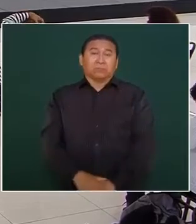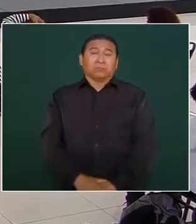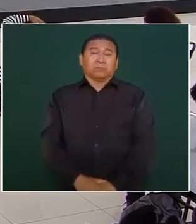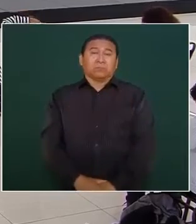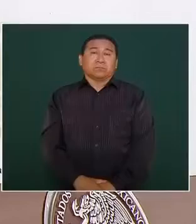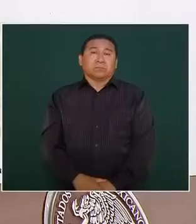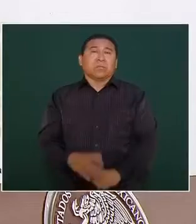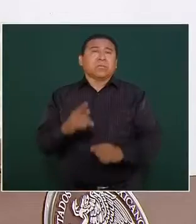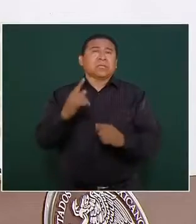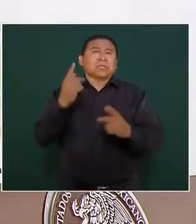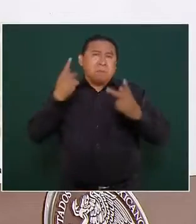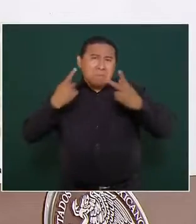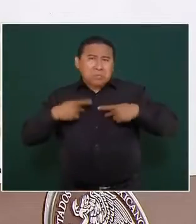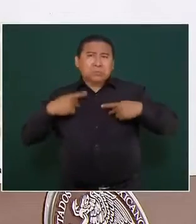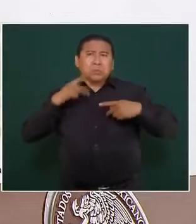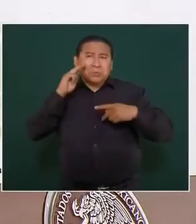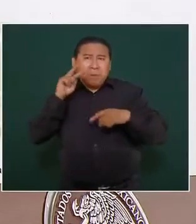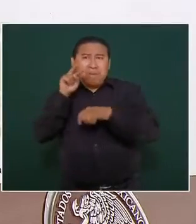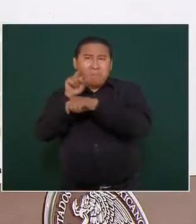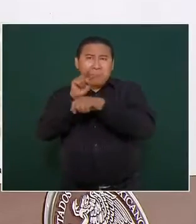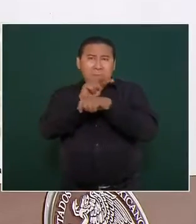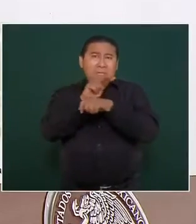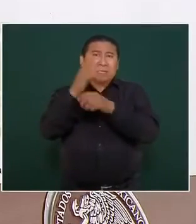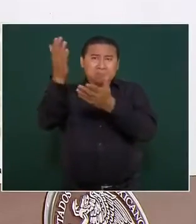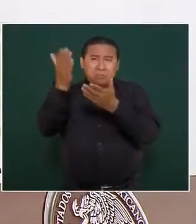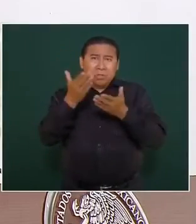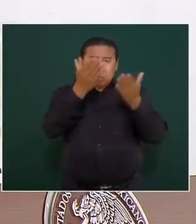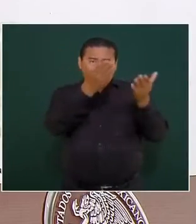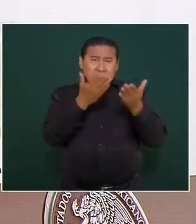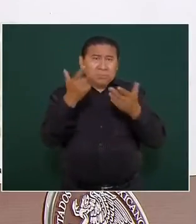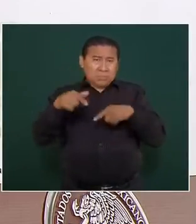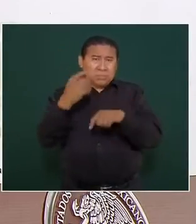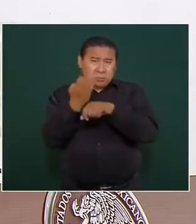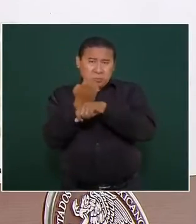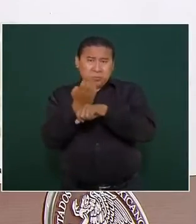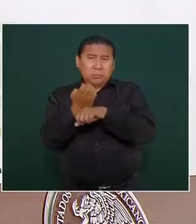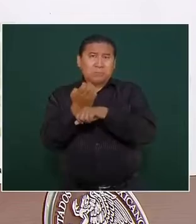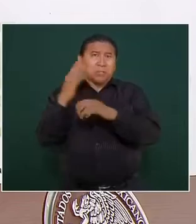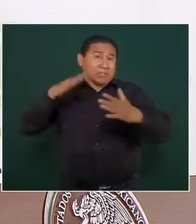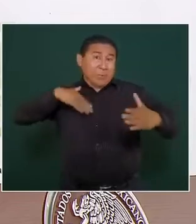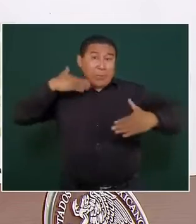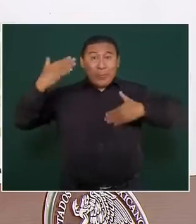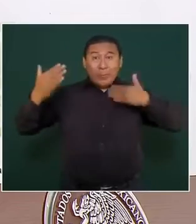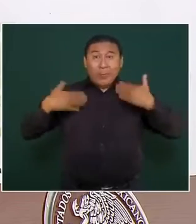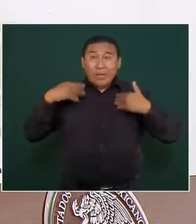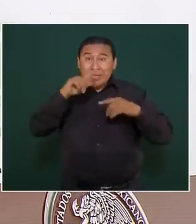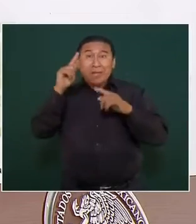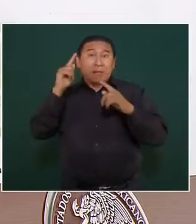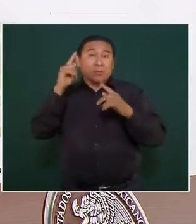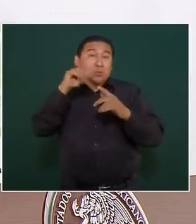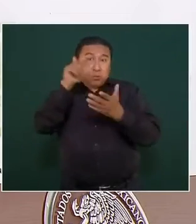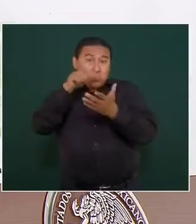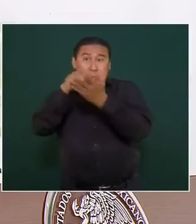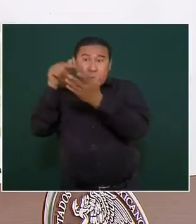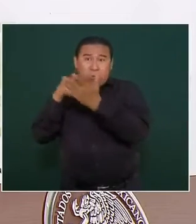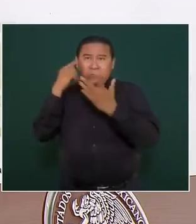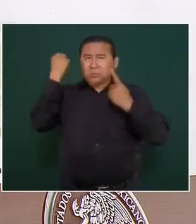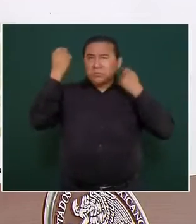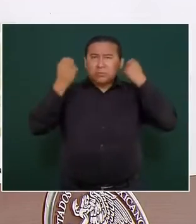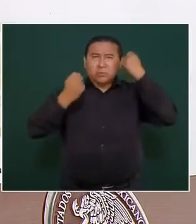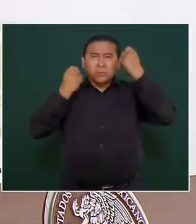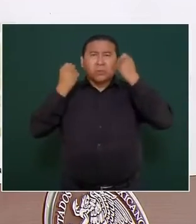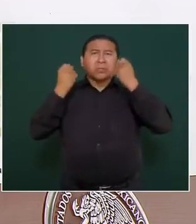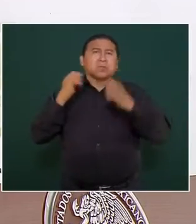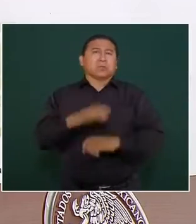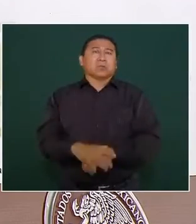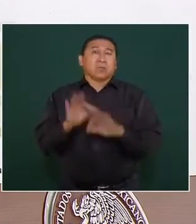de ciudadanos o de población que llega al estado para disfrutar de las partes turísticas, una de